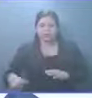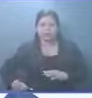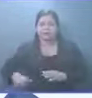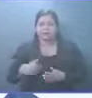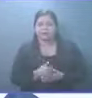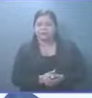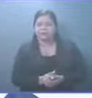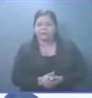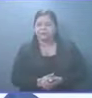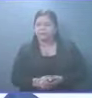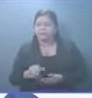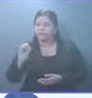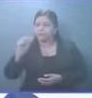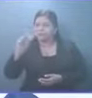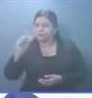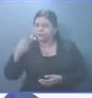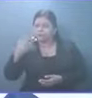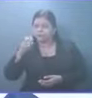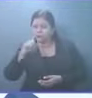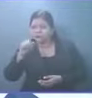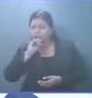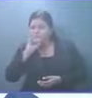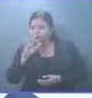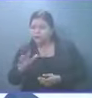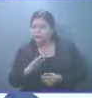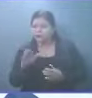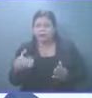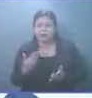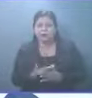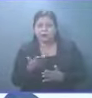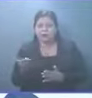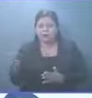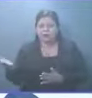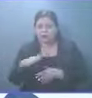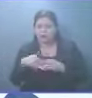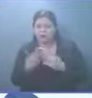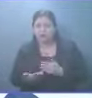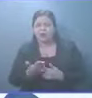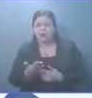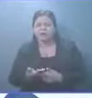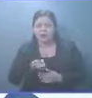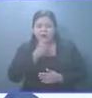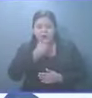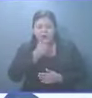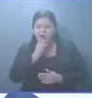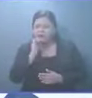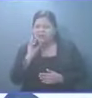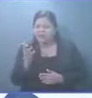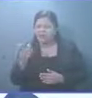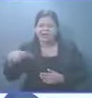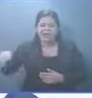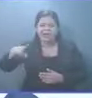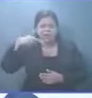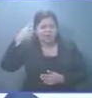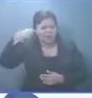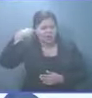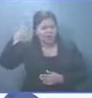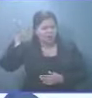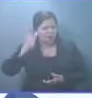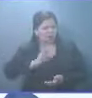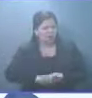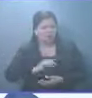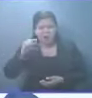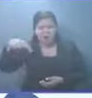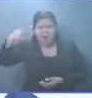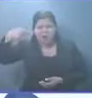Cerezo, con las cosas que decía, que todo el mundo hacía sorna de ellas, dice Lupito, es que estos están locos de la cabeza.